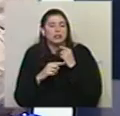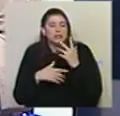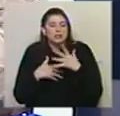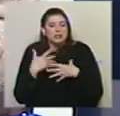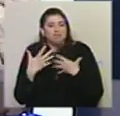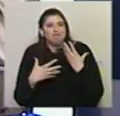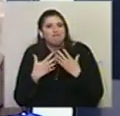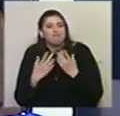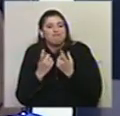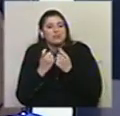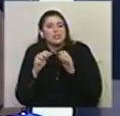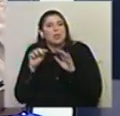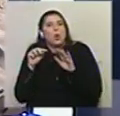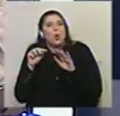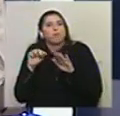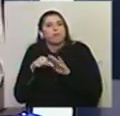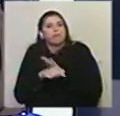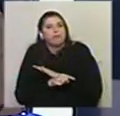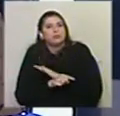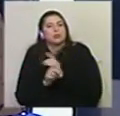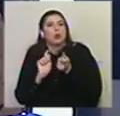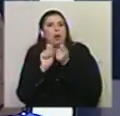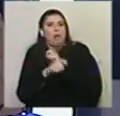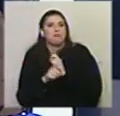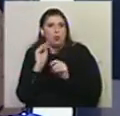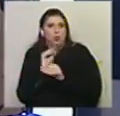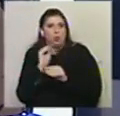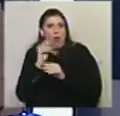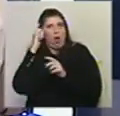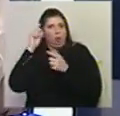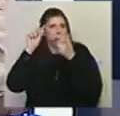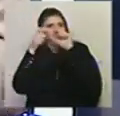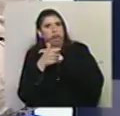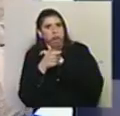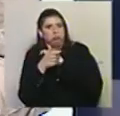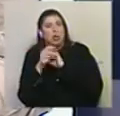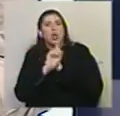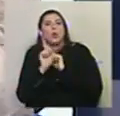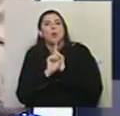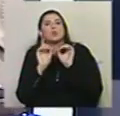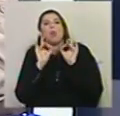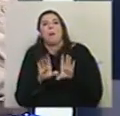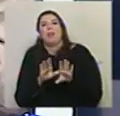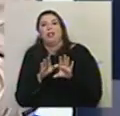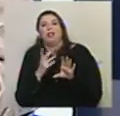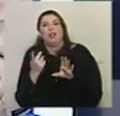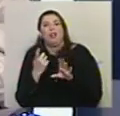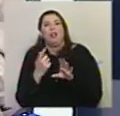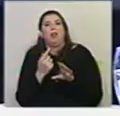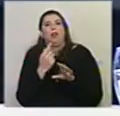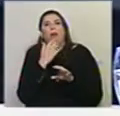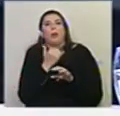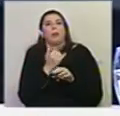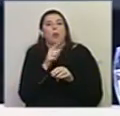que requiere un profundo cambio cultural, cambiar la cabeza. Que no alcanza con colocar una bolilla, que en un examen todos